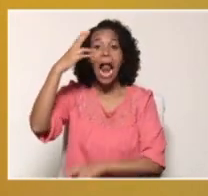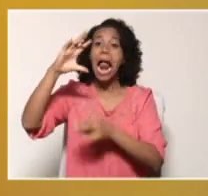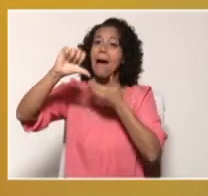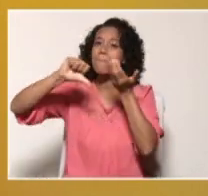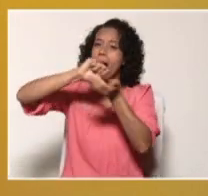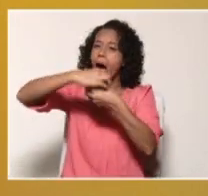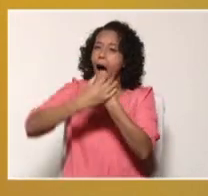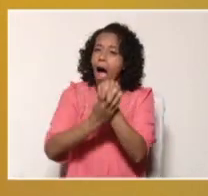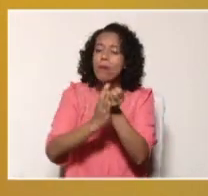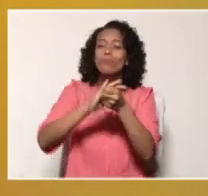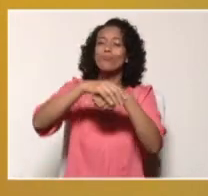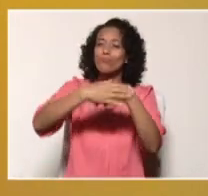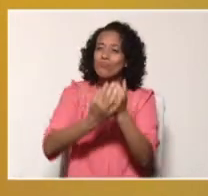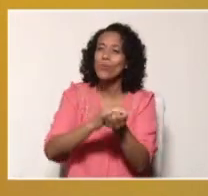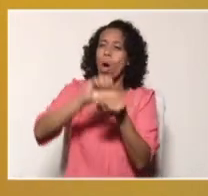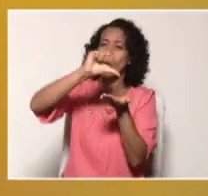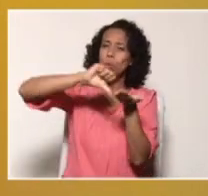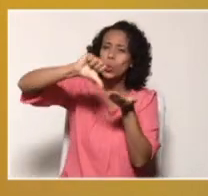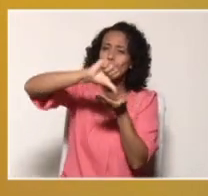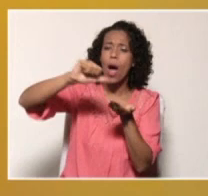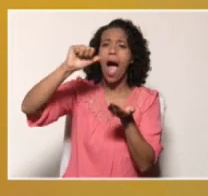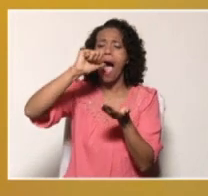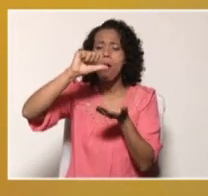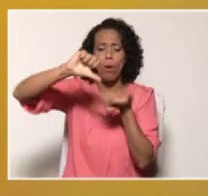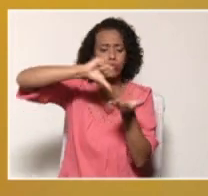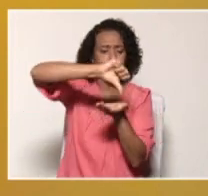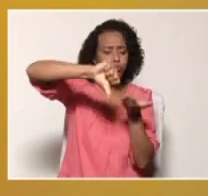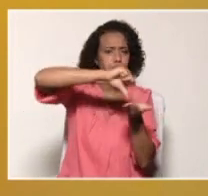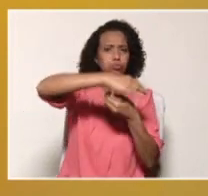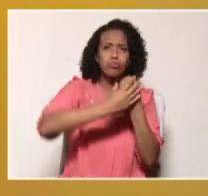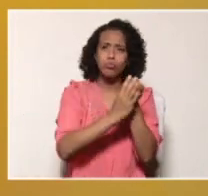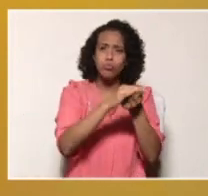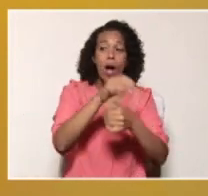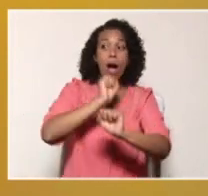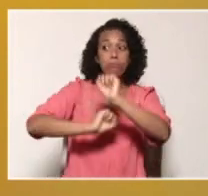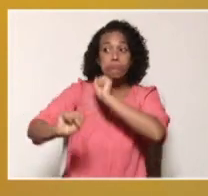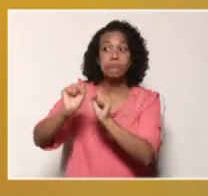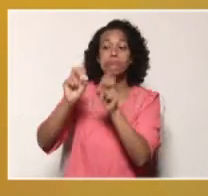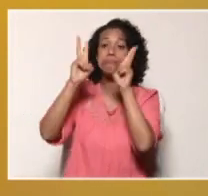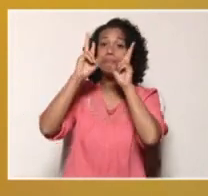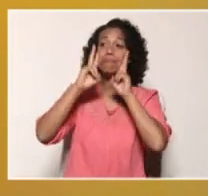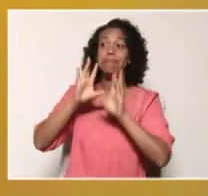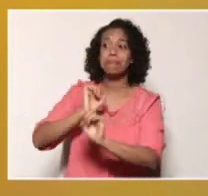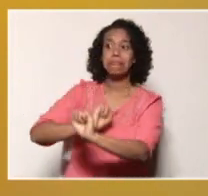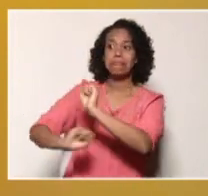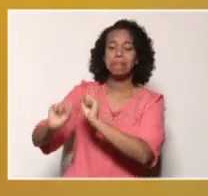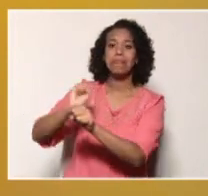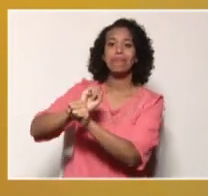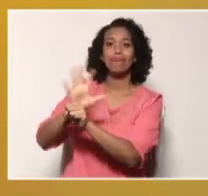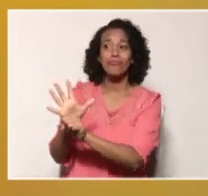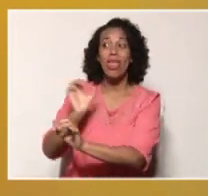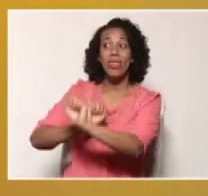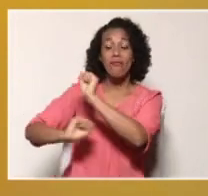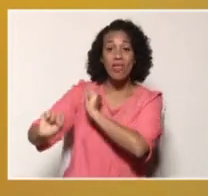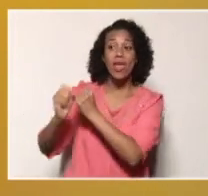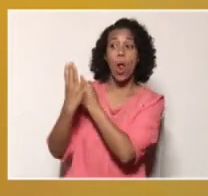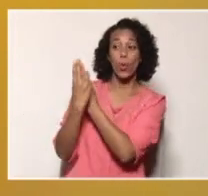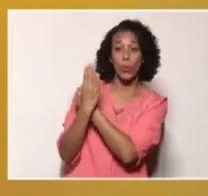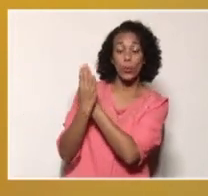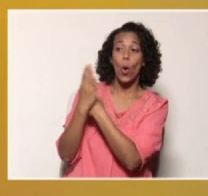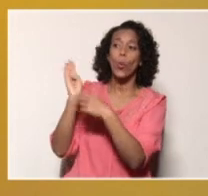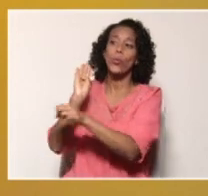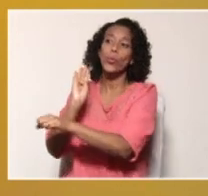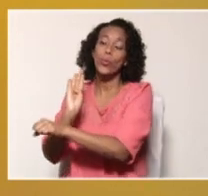lavarse las manos una y otra vez con agüita y jabón para poder prevenir el COVID-19 y así defender la vida de la